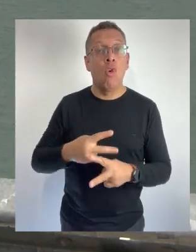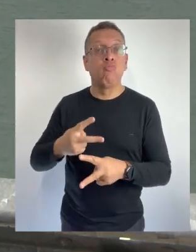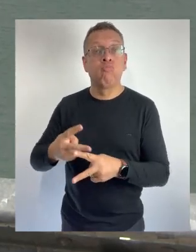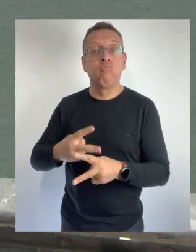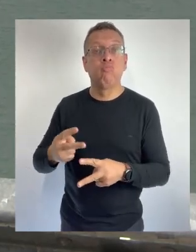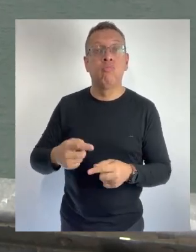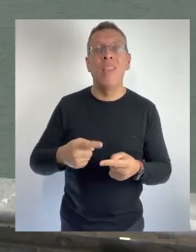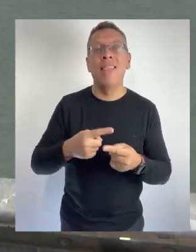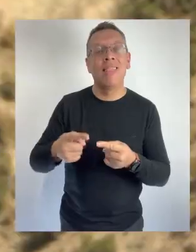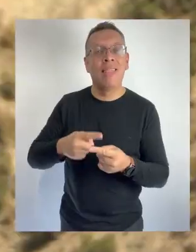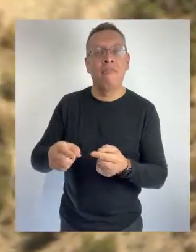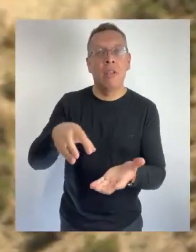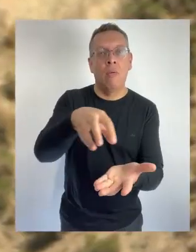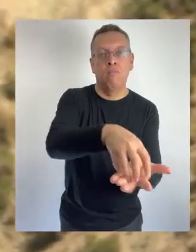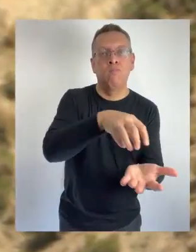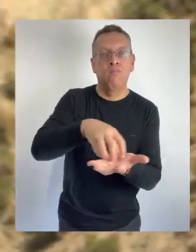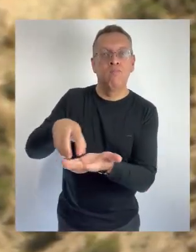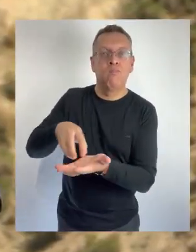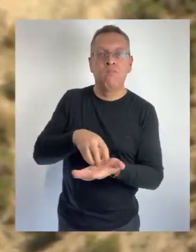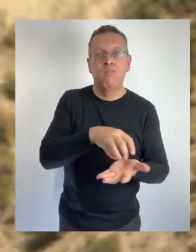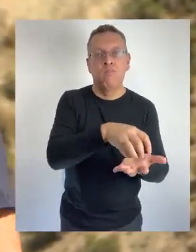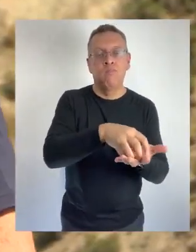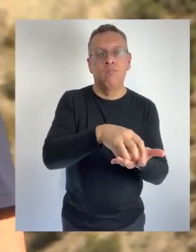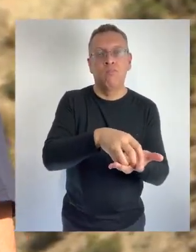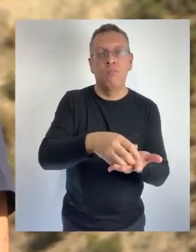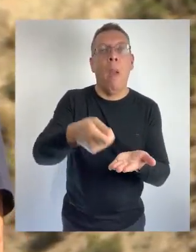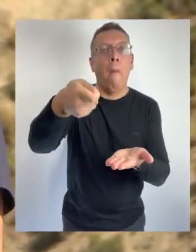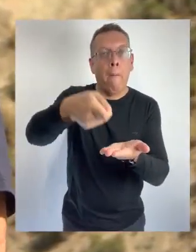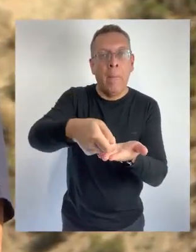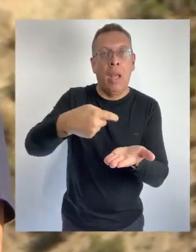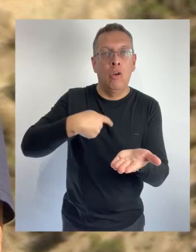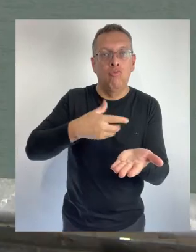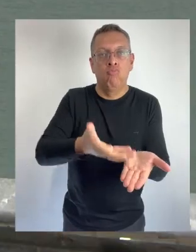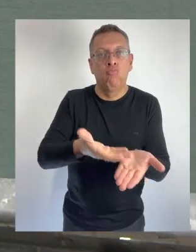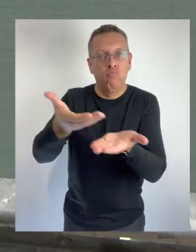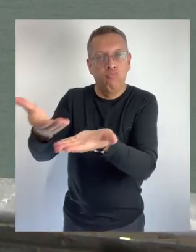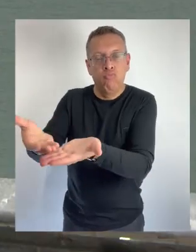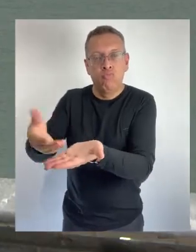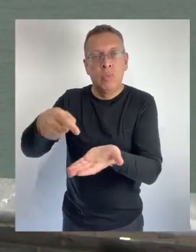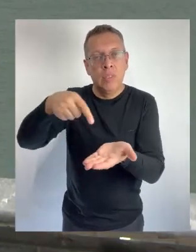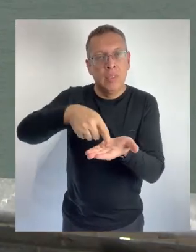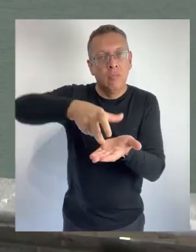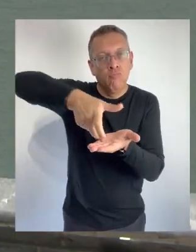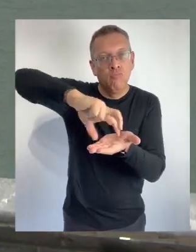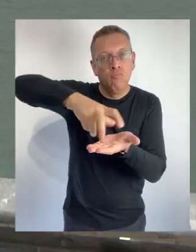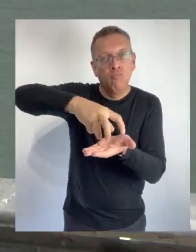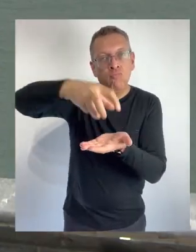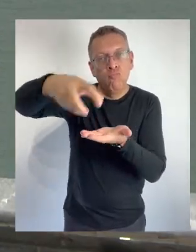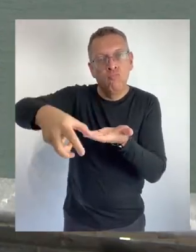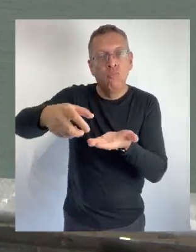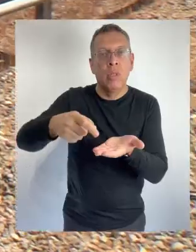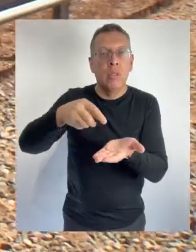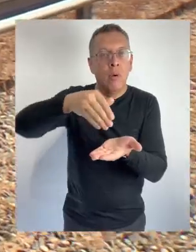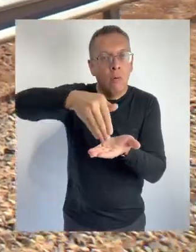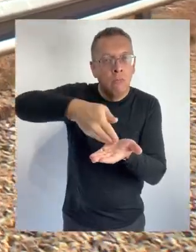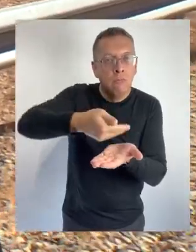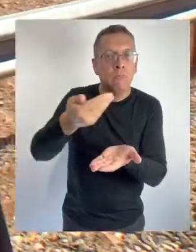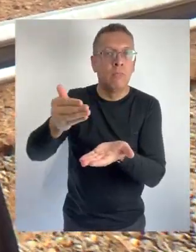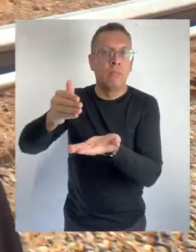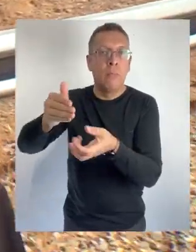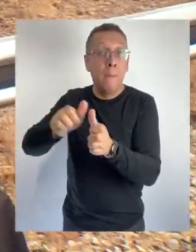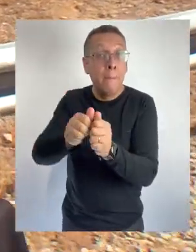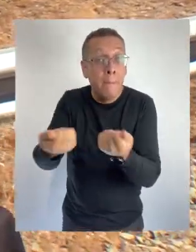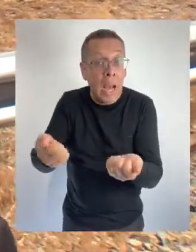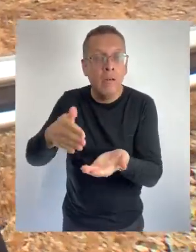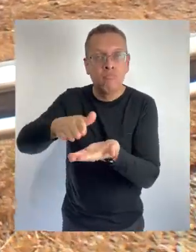de productos a... reinventarse también. De paté. Paté, rillettes, mousse. Ya. Ahora me gustaría